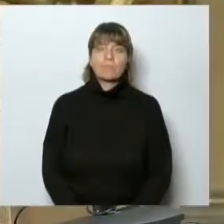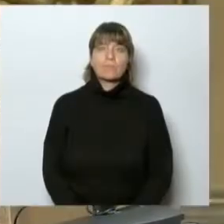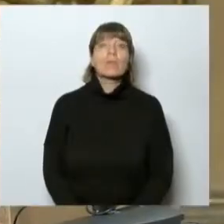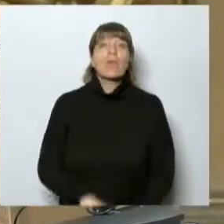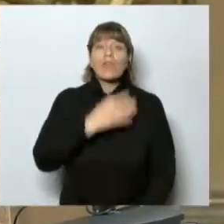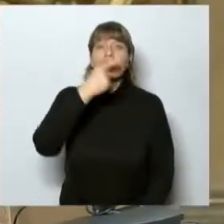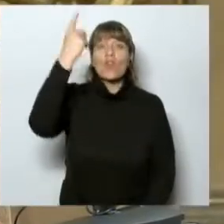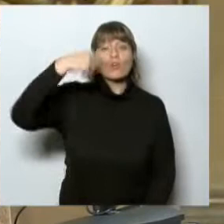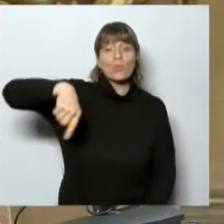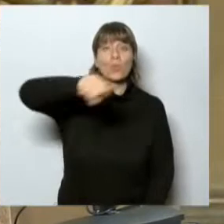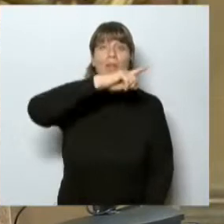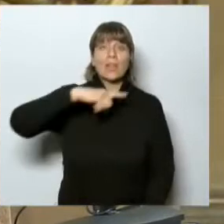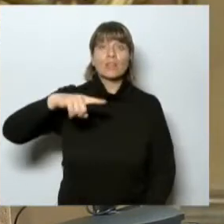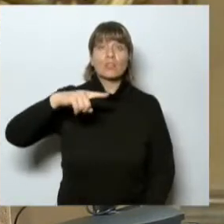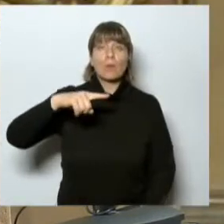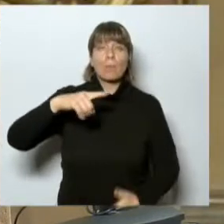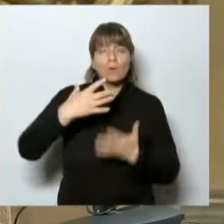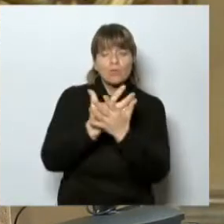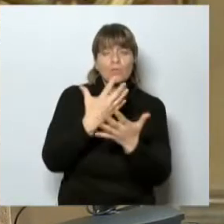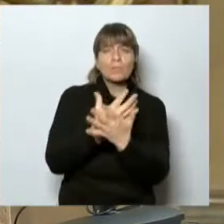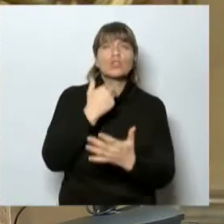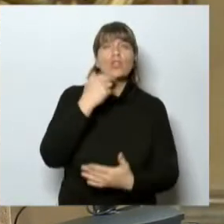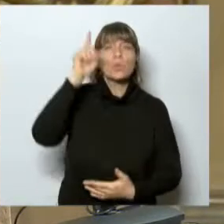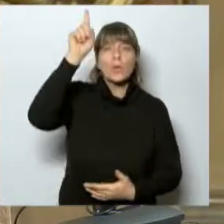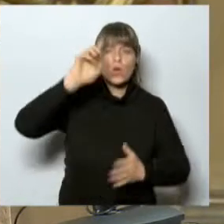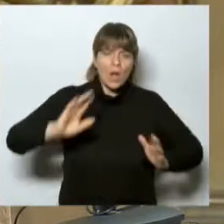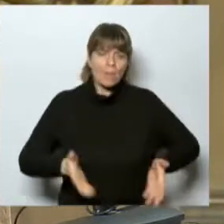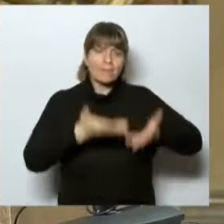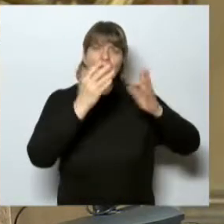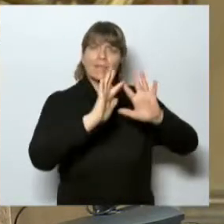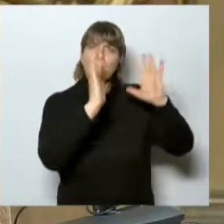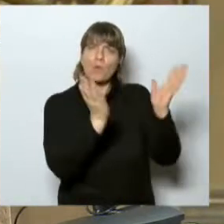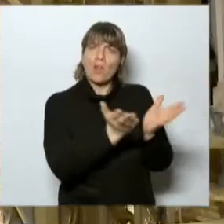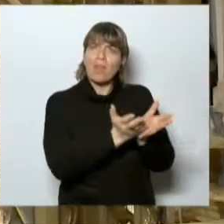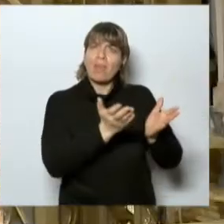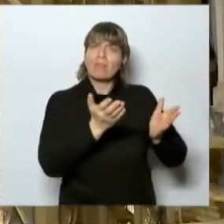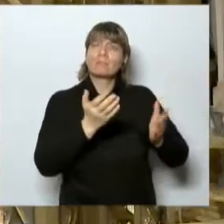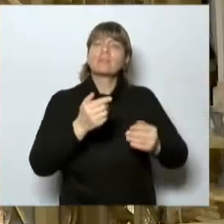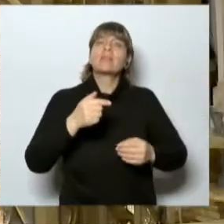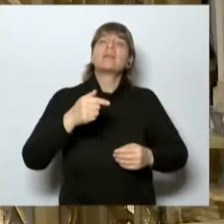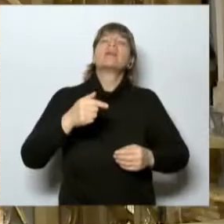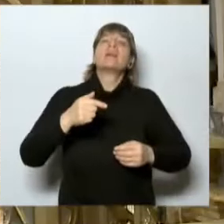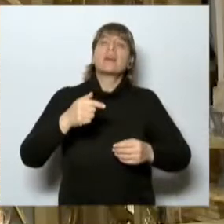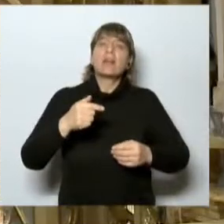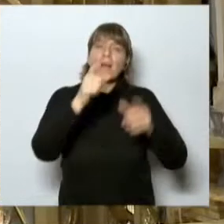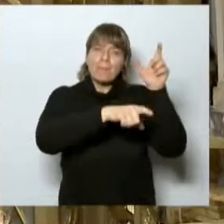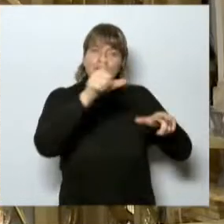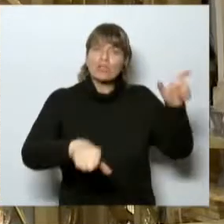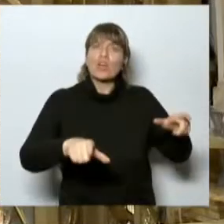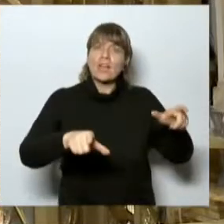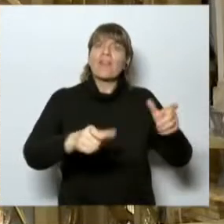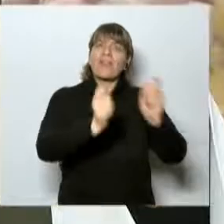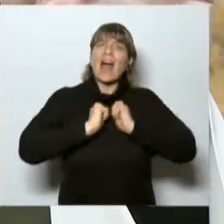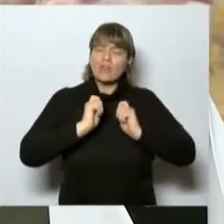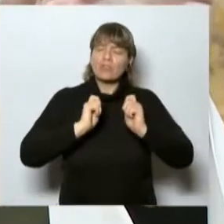Dios nuestro, que por la humillación de tu Hijo levantaste a la humanidad caída, concédenos una santa